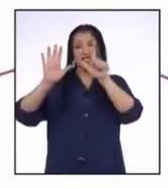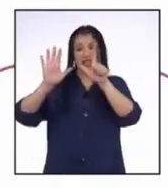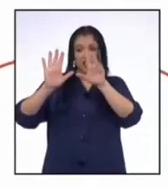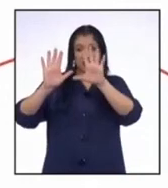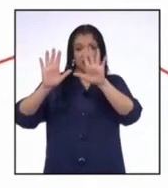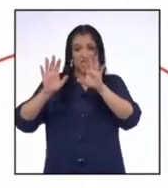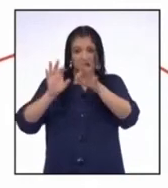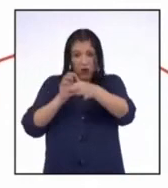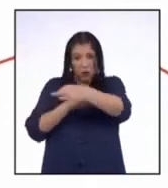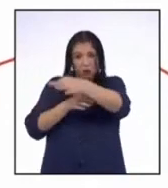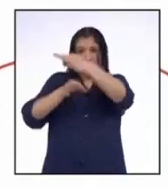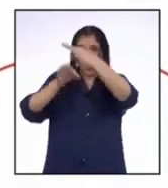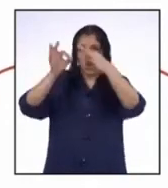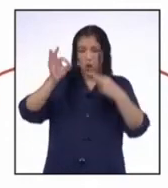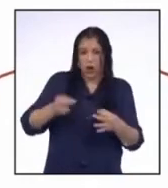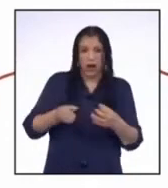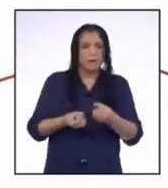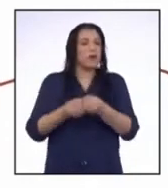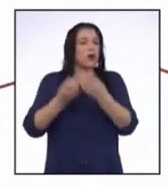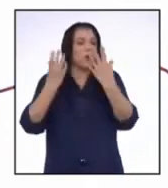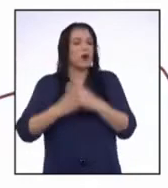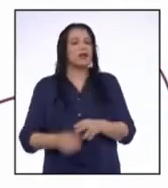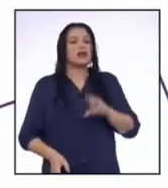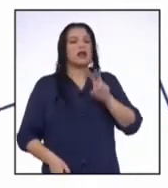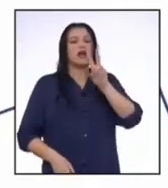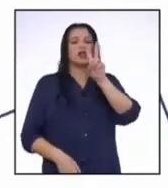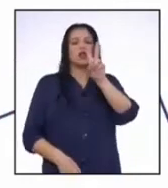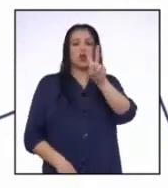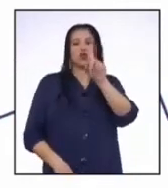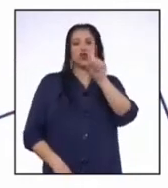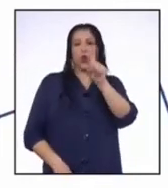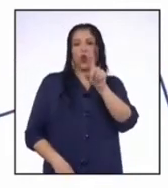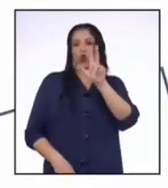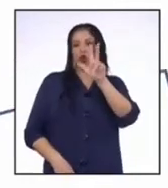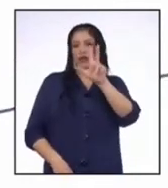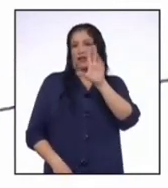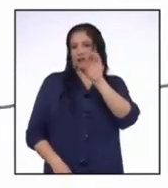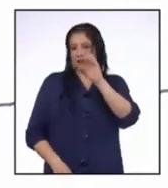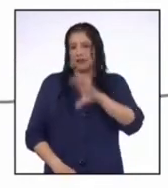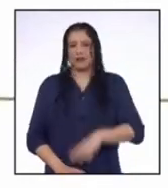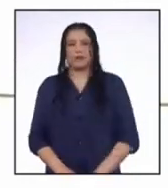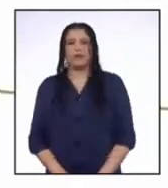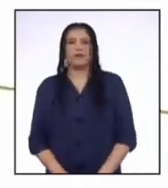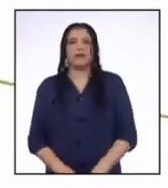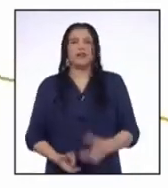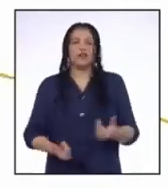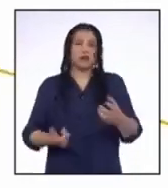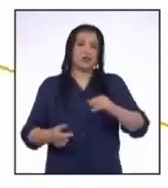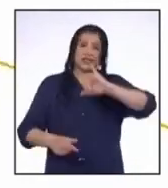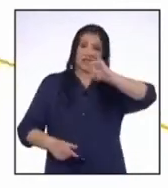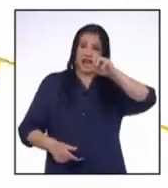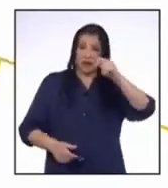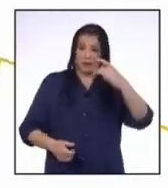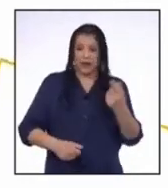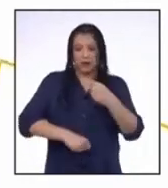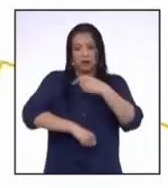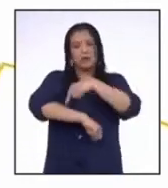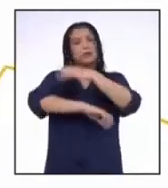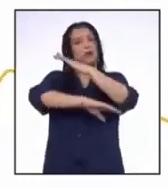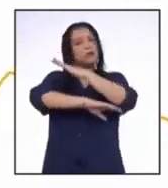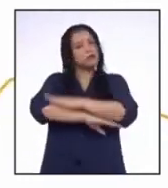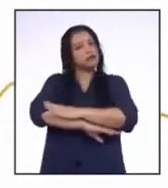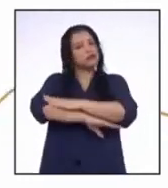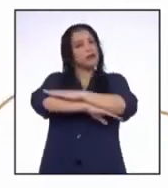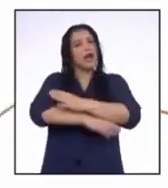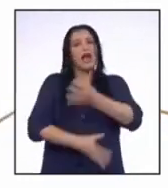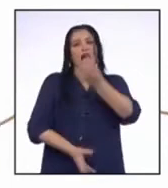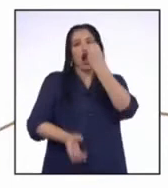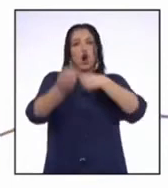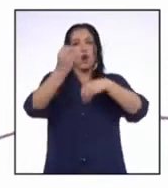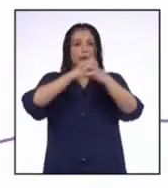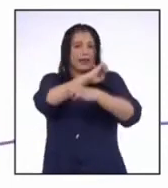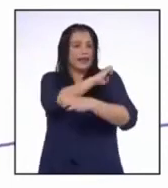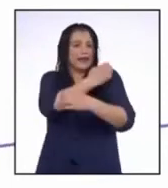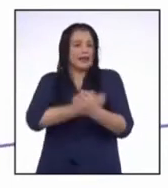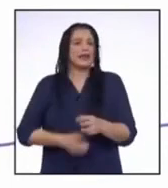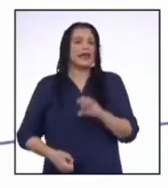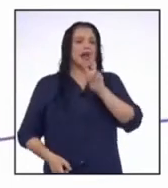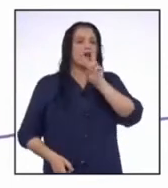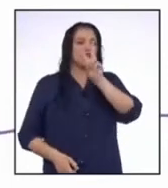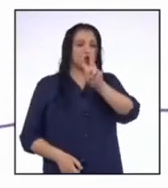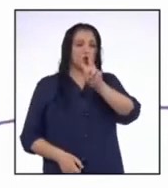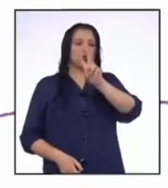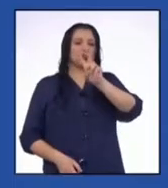a unidades, resulta siendo 2130. Javier en reposo necesita mínimamente